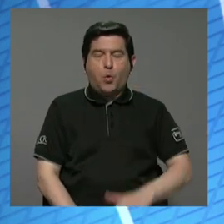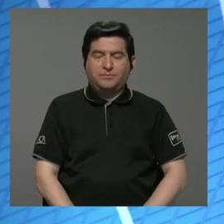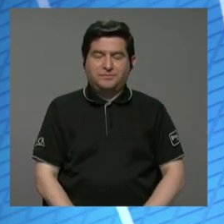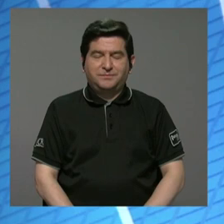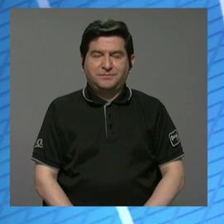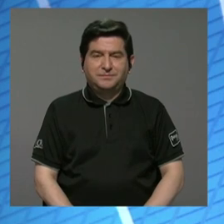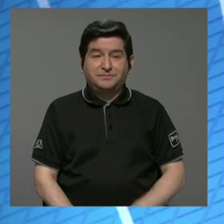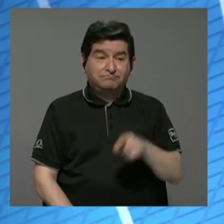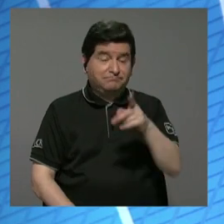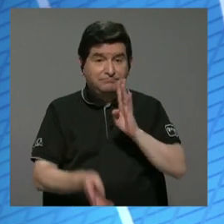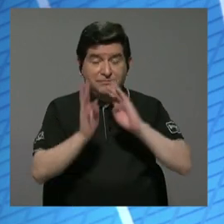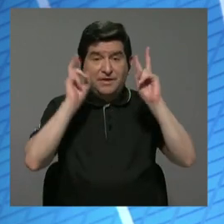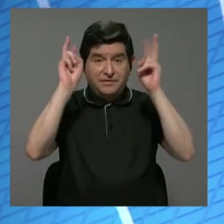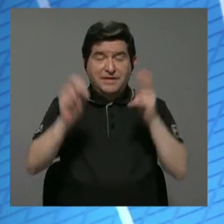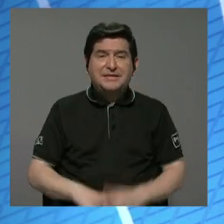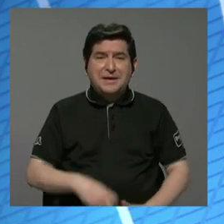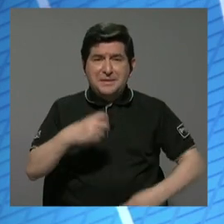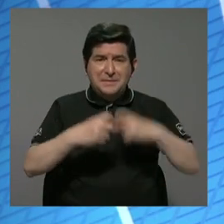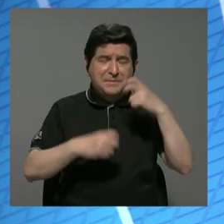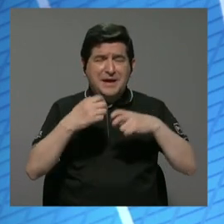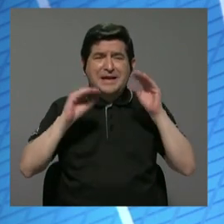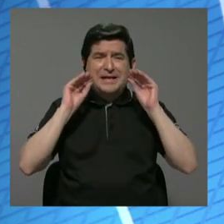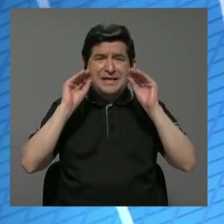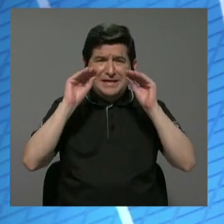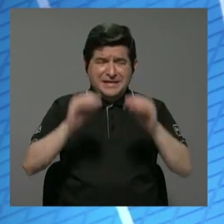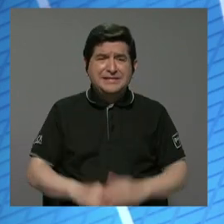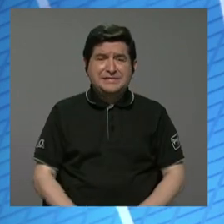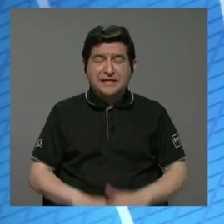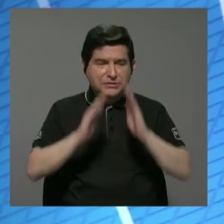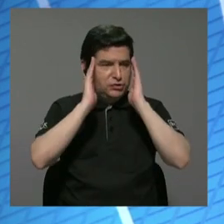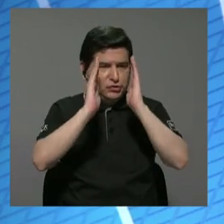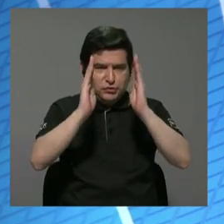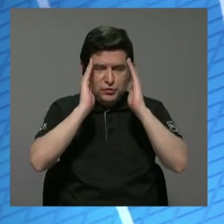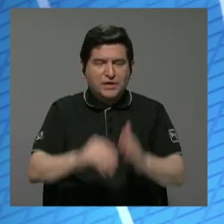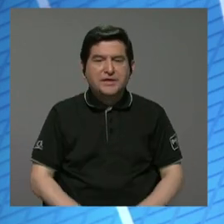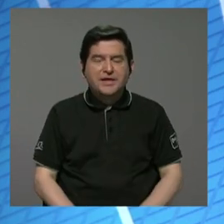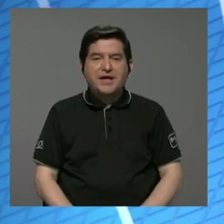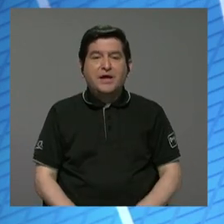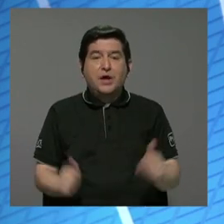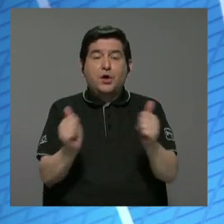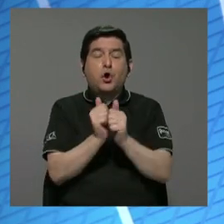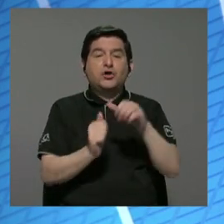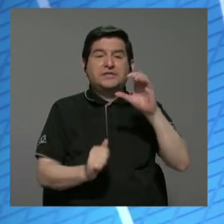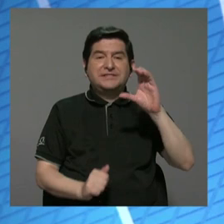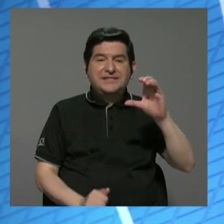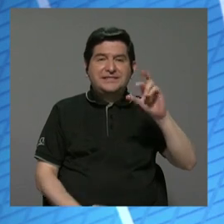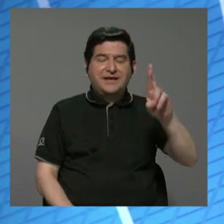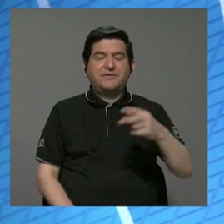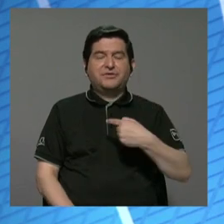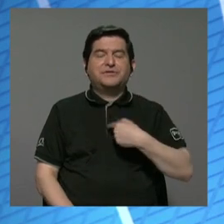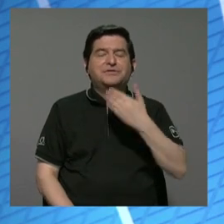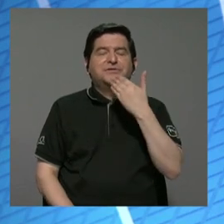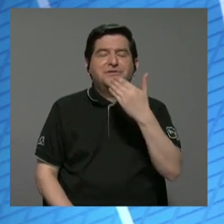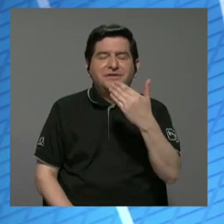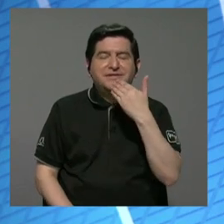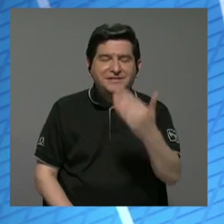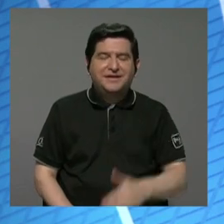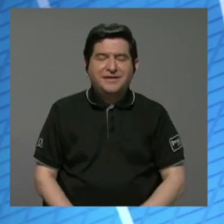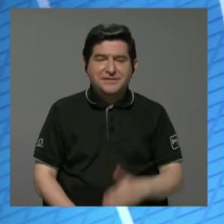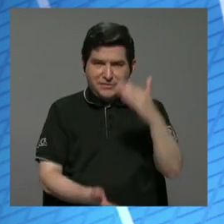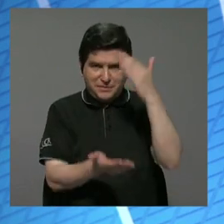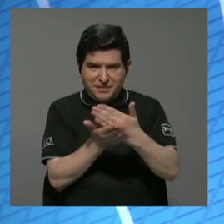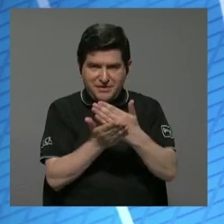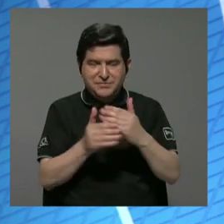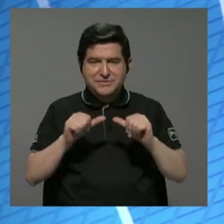que va a tocar el tema de la crisis educativa desatendida con Cisca Raventós. De mi parte, muchísimas gracias. Vamos a una pausa